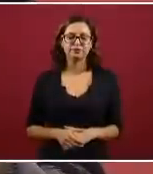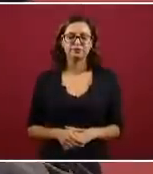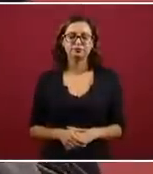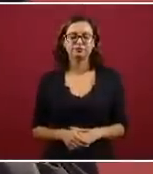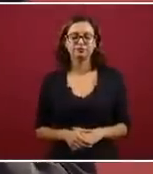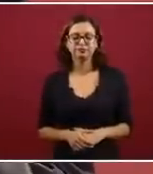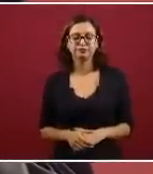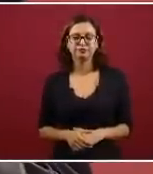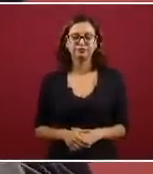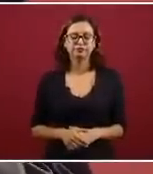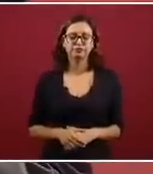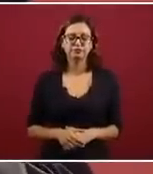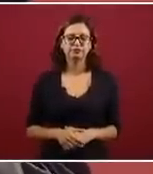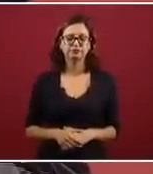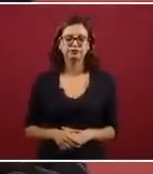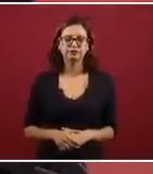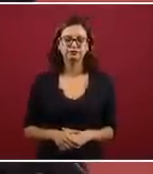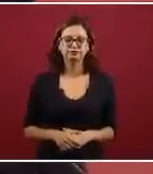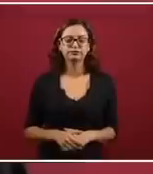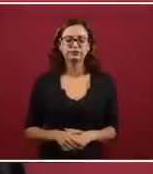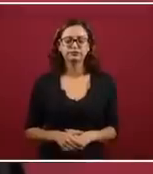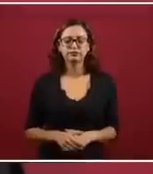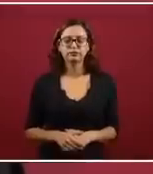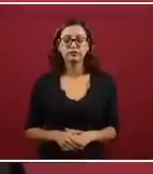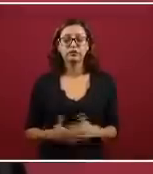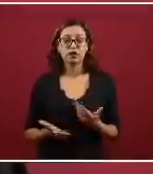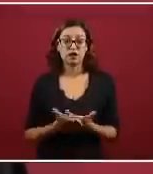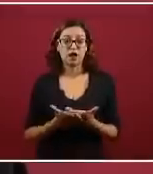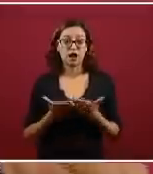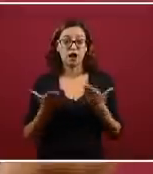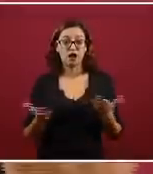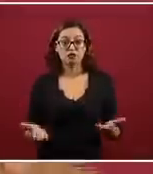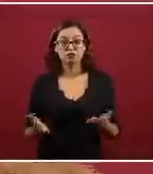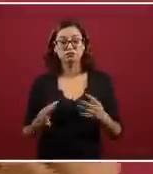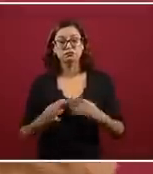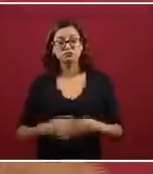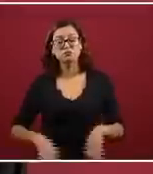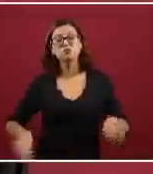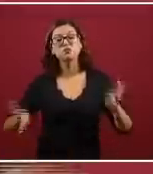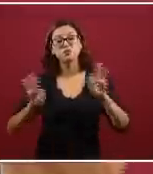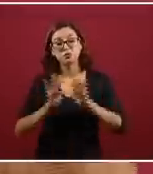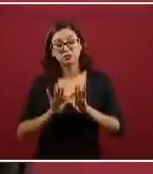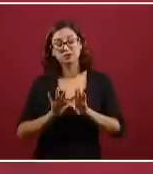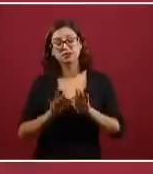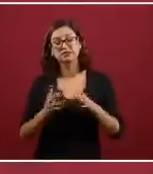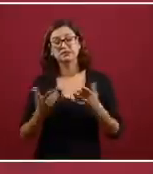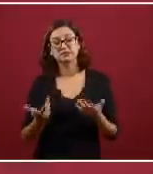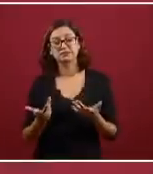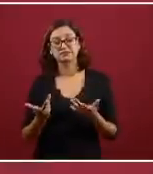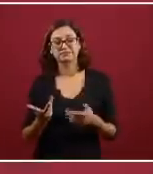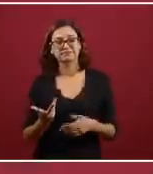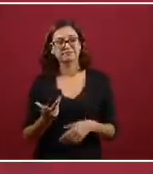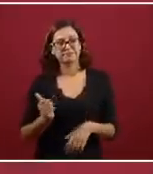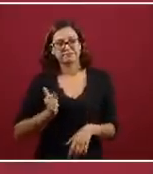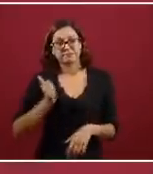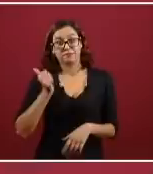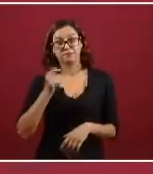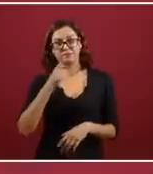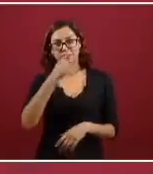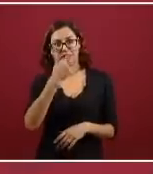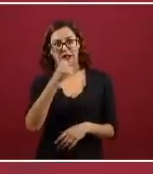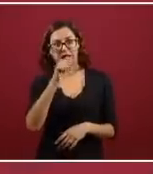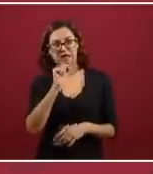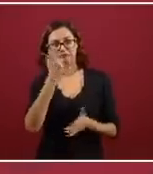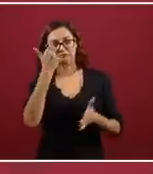Por eso es importante aprovechar la circunstancia de que el gas está